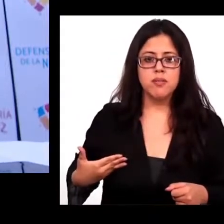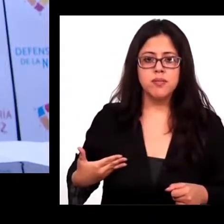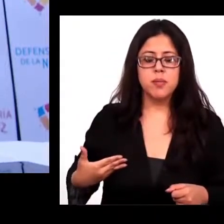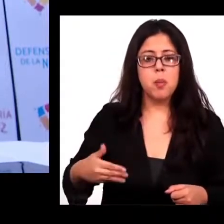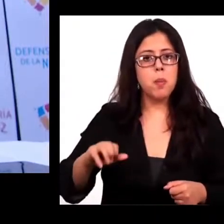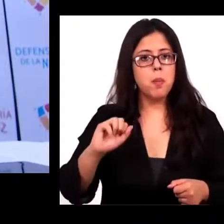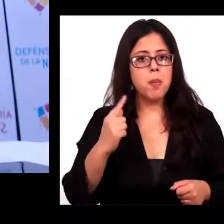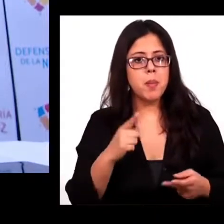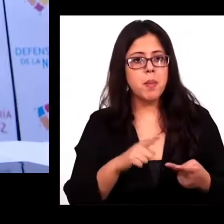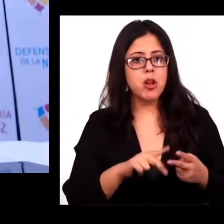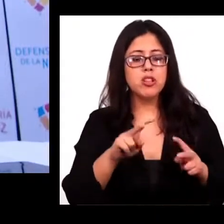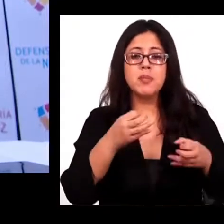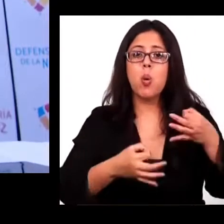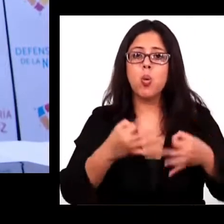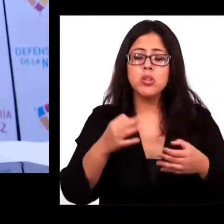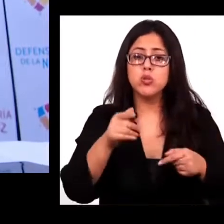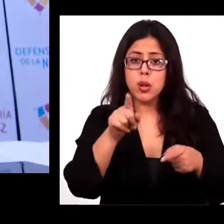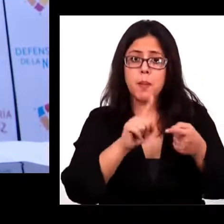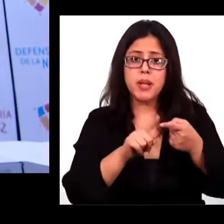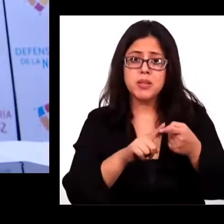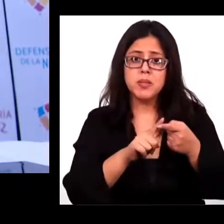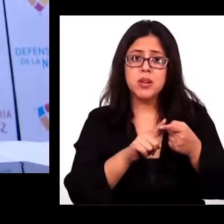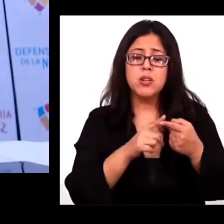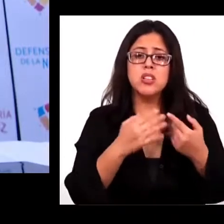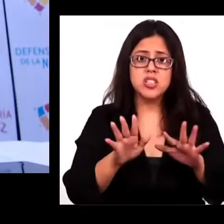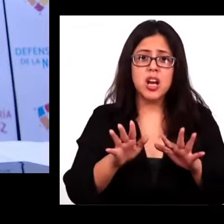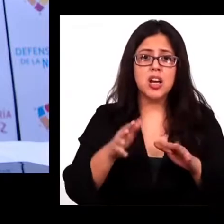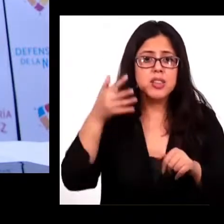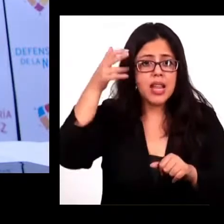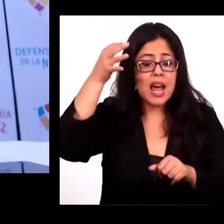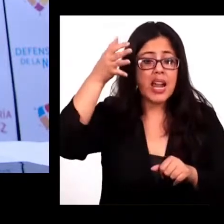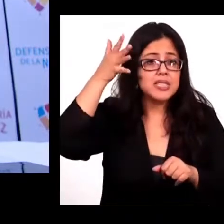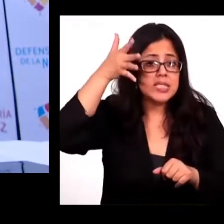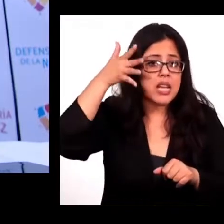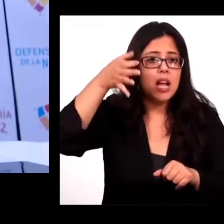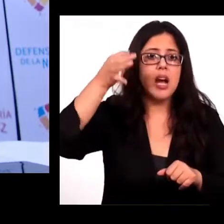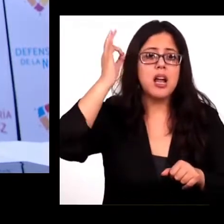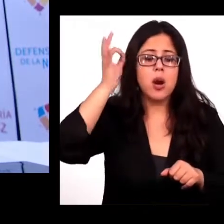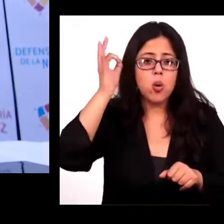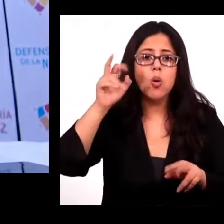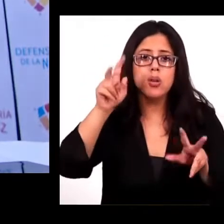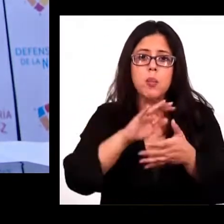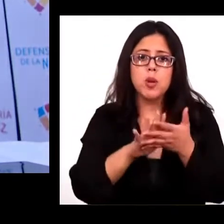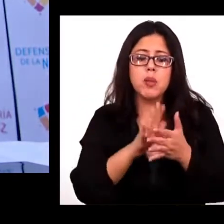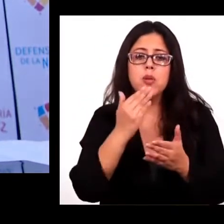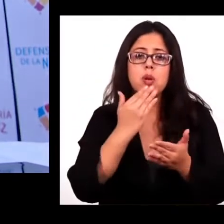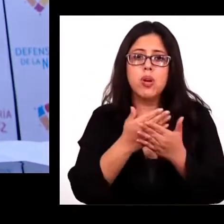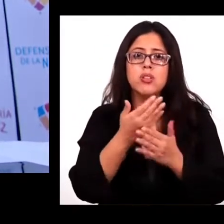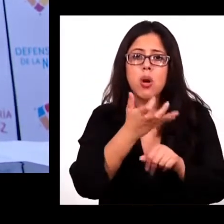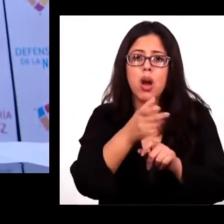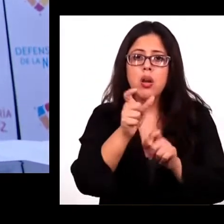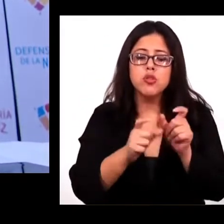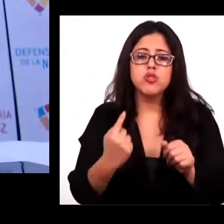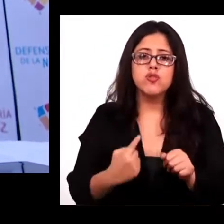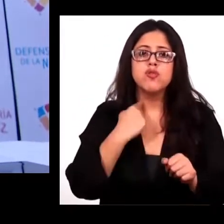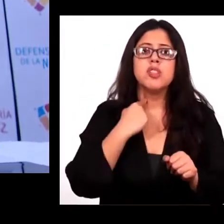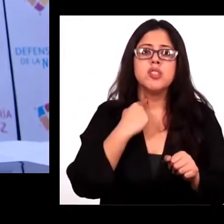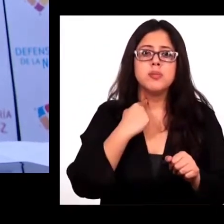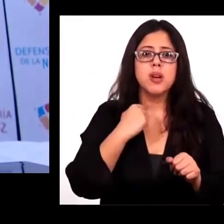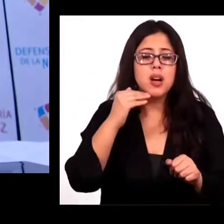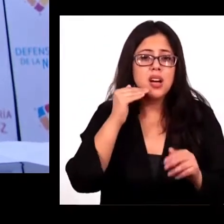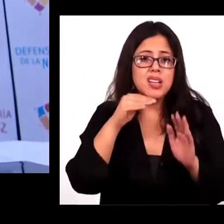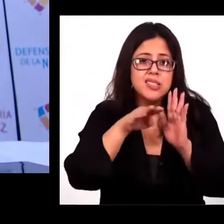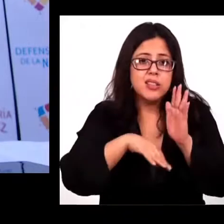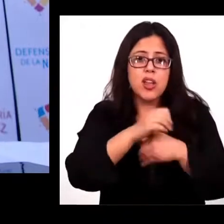rol judicial. Usted ha participado en la mayoría de las audiencias respecto a cuando hay víctimas de menores de edad en violaciones a los derechos humanos. Le